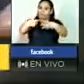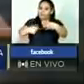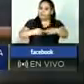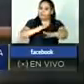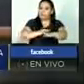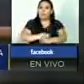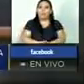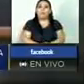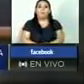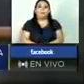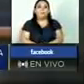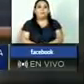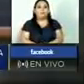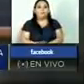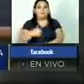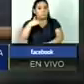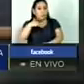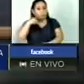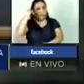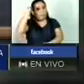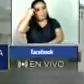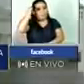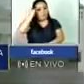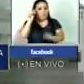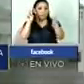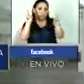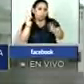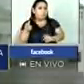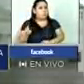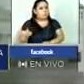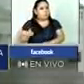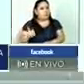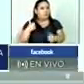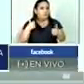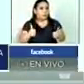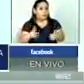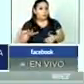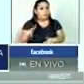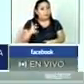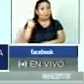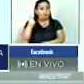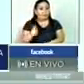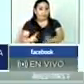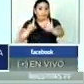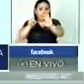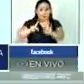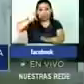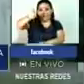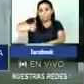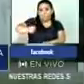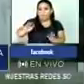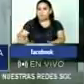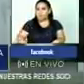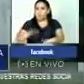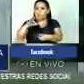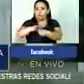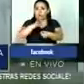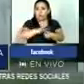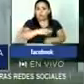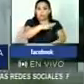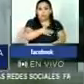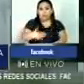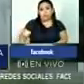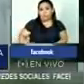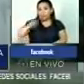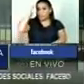creo que la economía va a estar muy bien cuando quedan unos seis meses para las elecciones presidenciales Donald Trump se